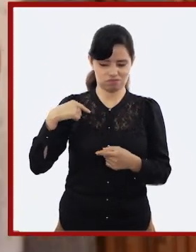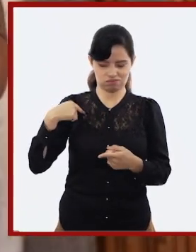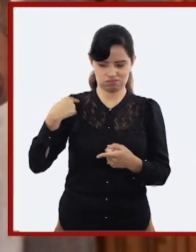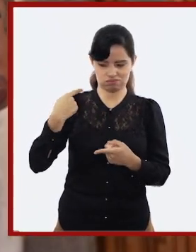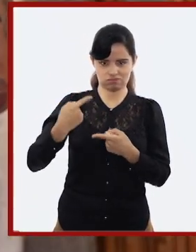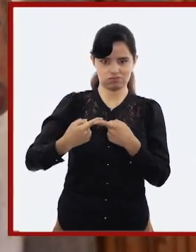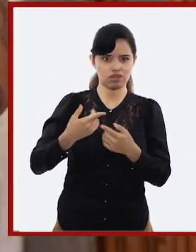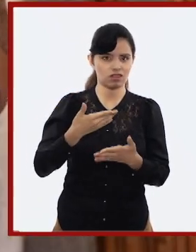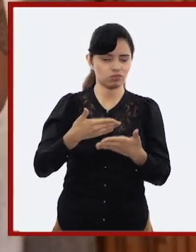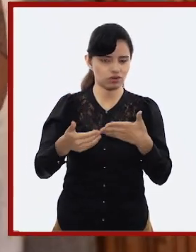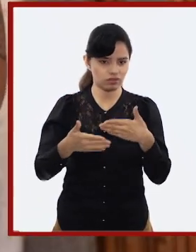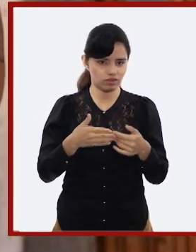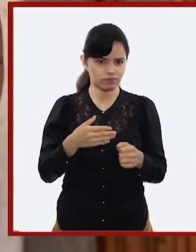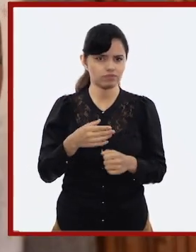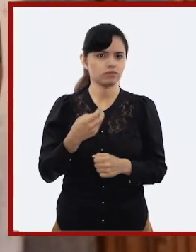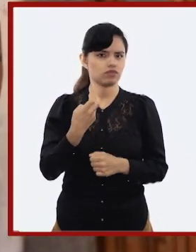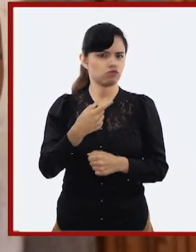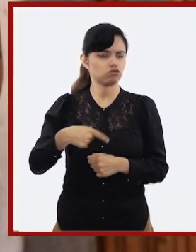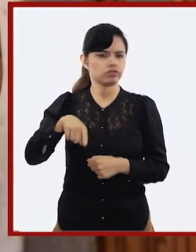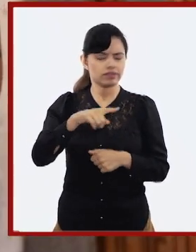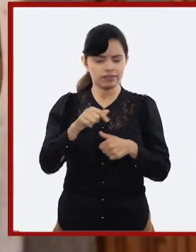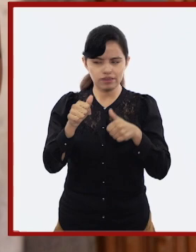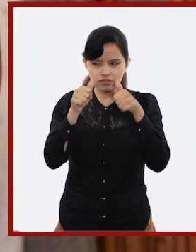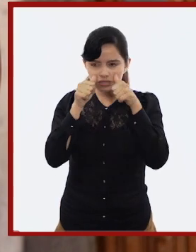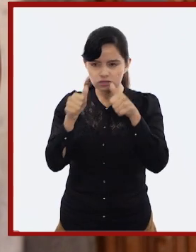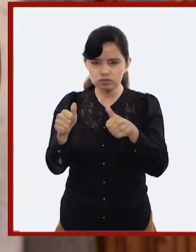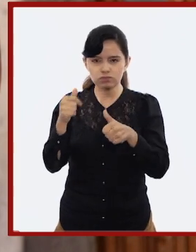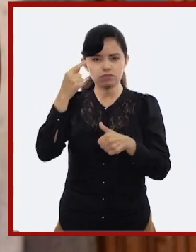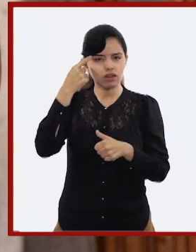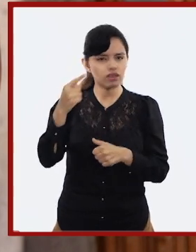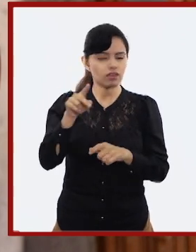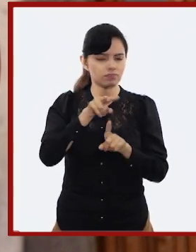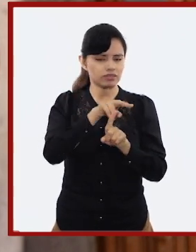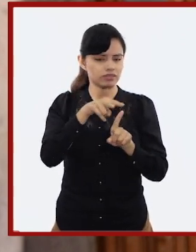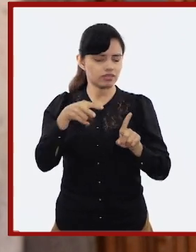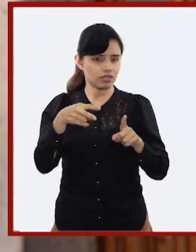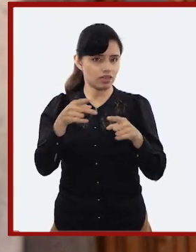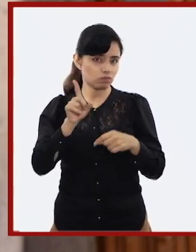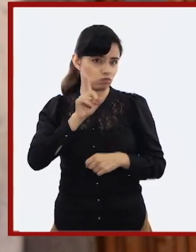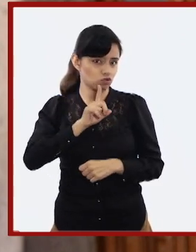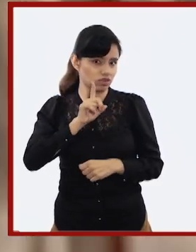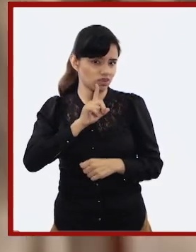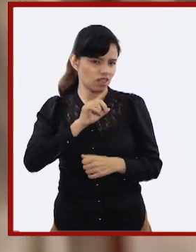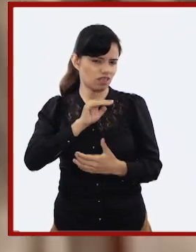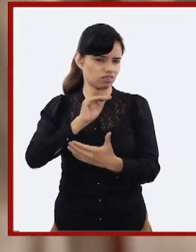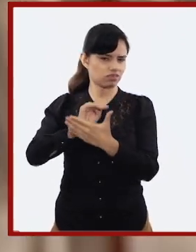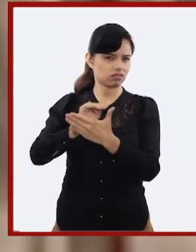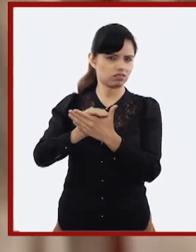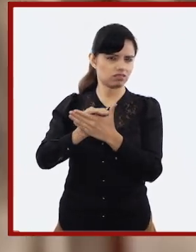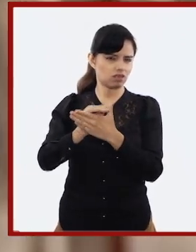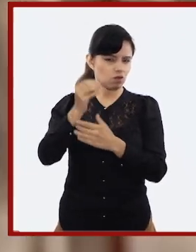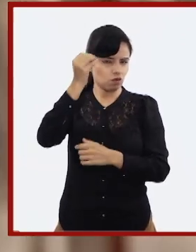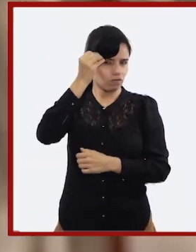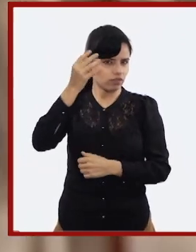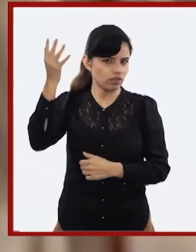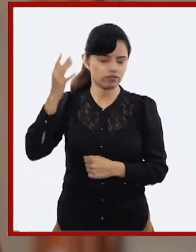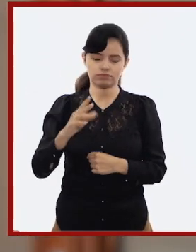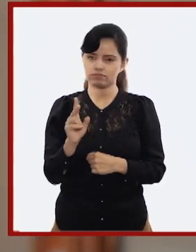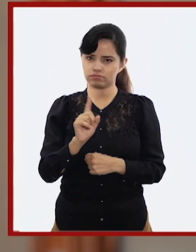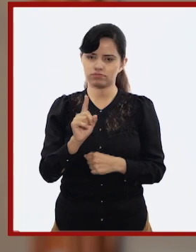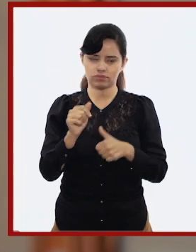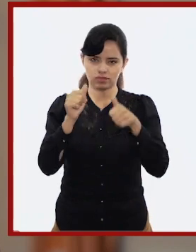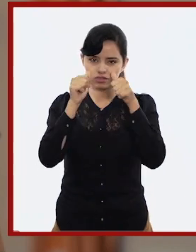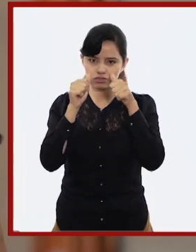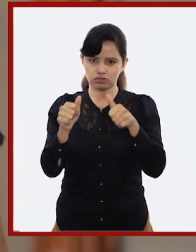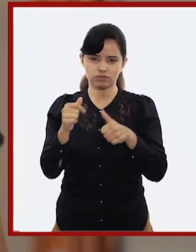días. Busca llamar nuestra atención para que la perspectiva histórica de la mujer no sea una historia negada, ni mucho menos una historia olvidada.